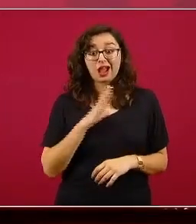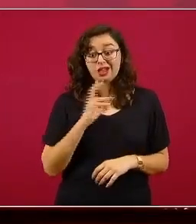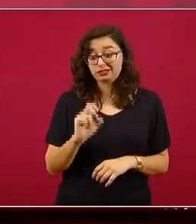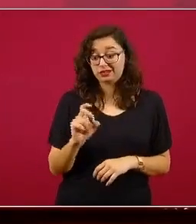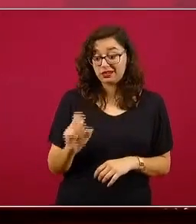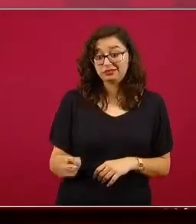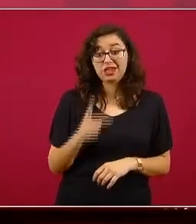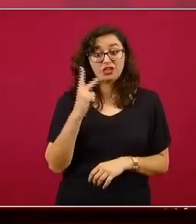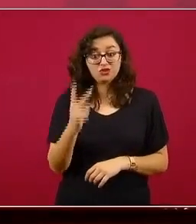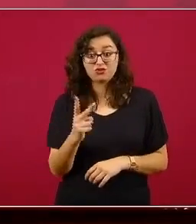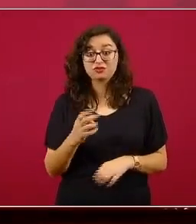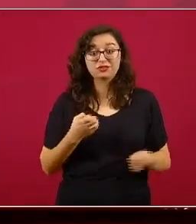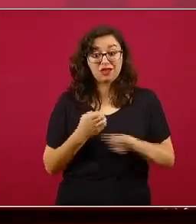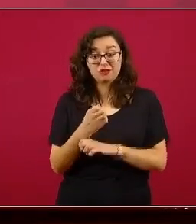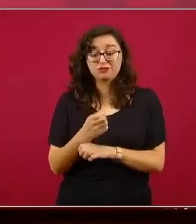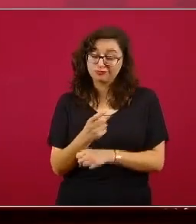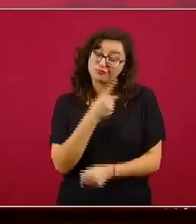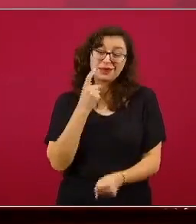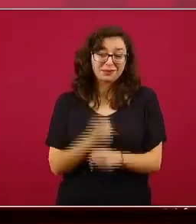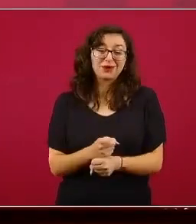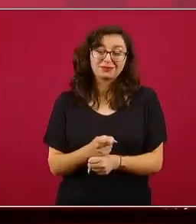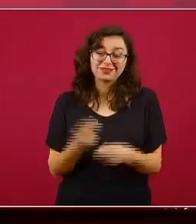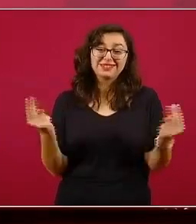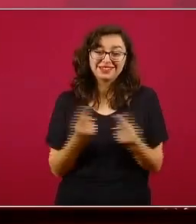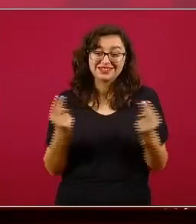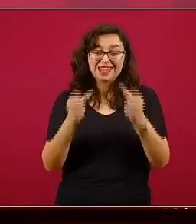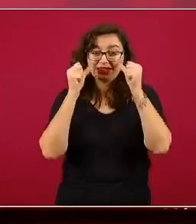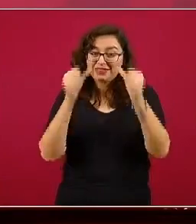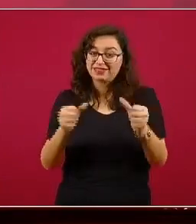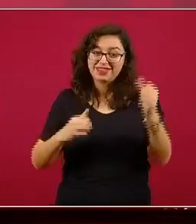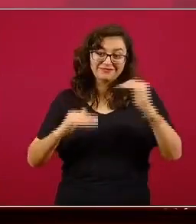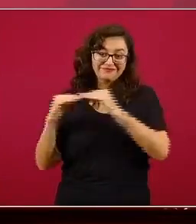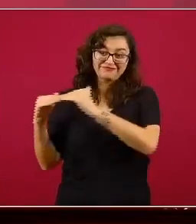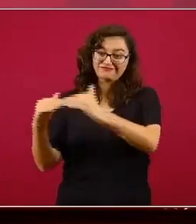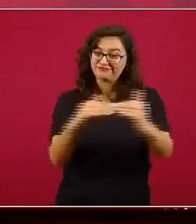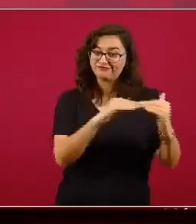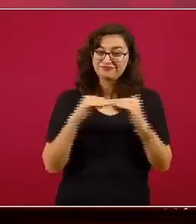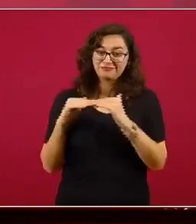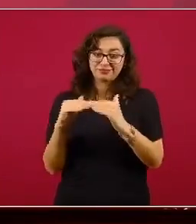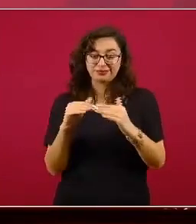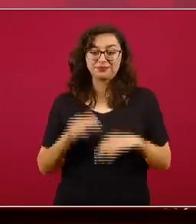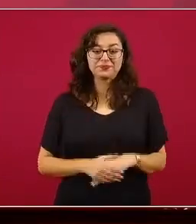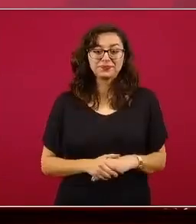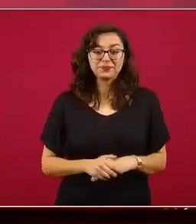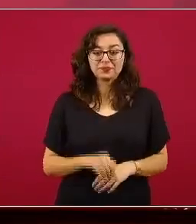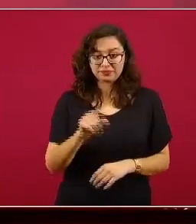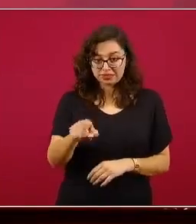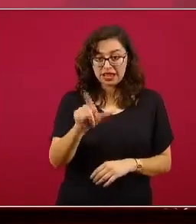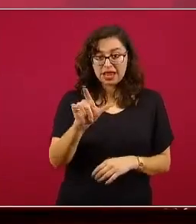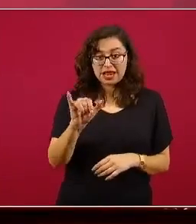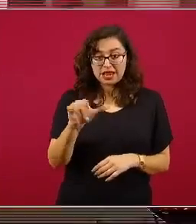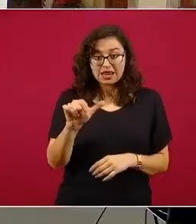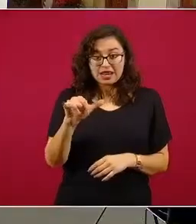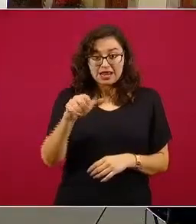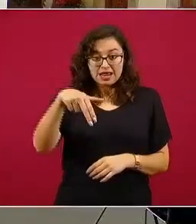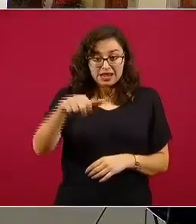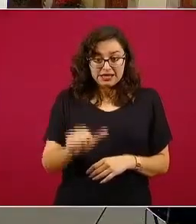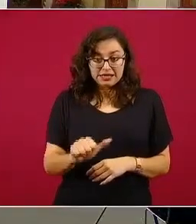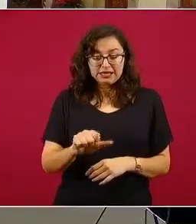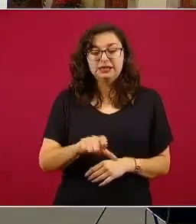estados prioritarios en México. Muchas gracias. Liliana Noble, y nos pasamos con usted, y Carlos